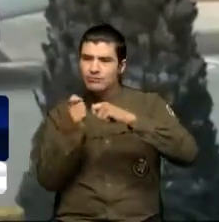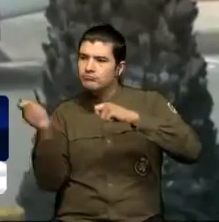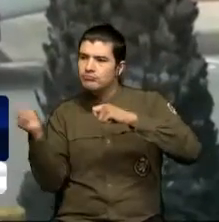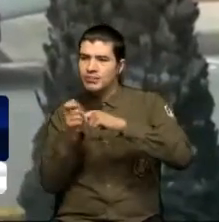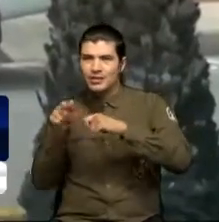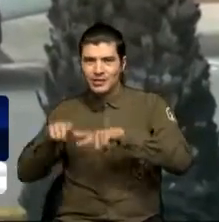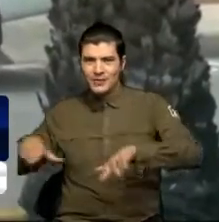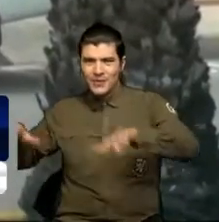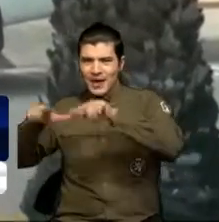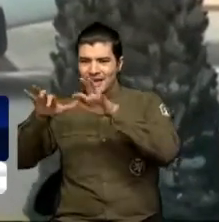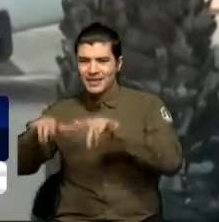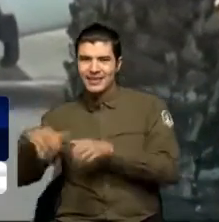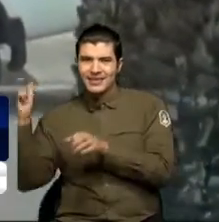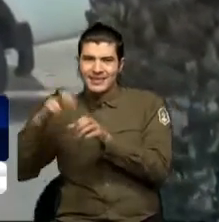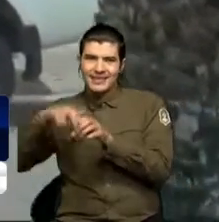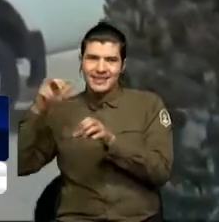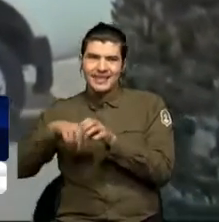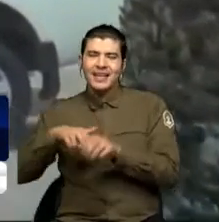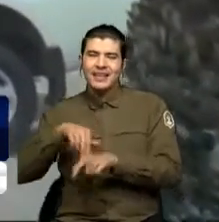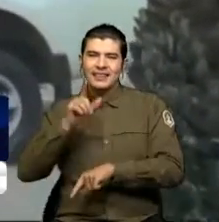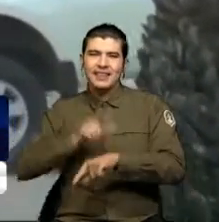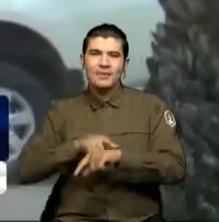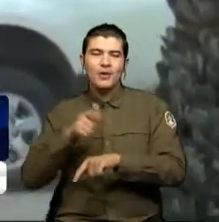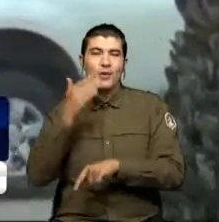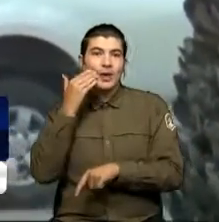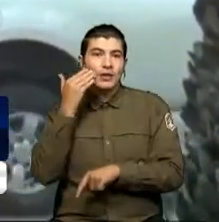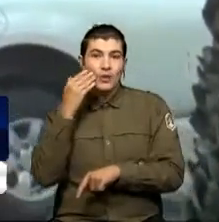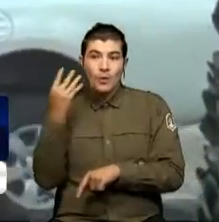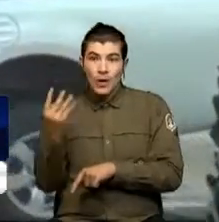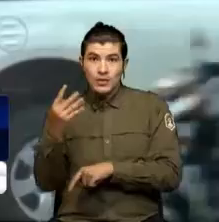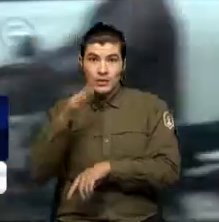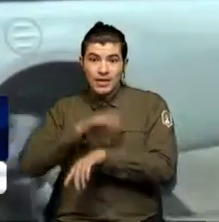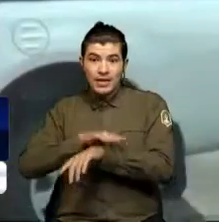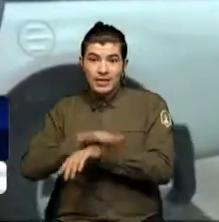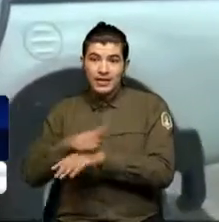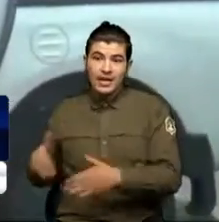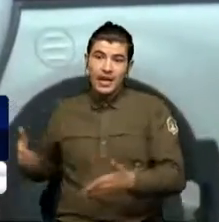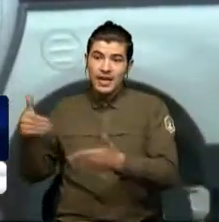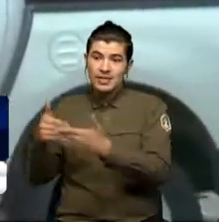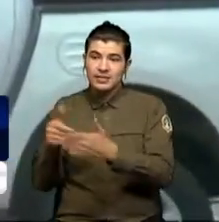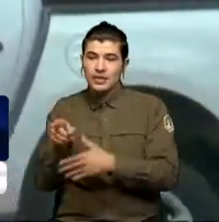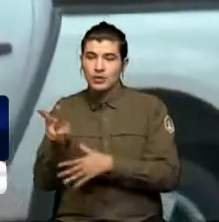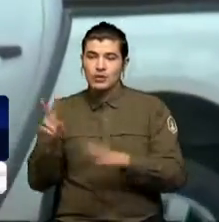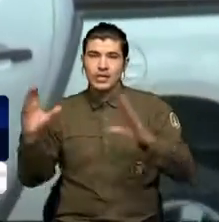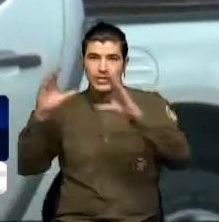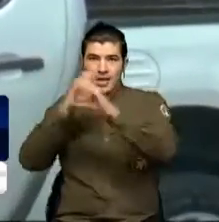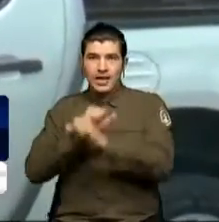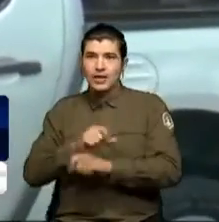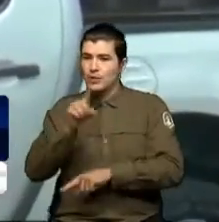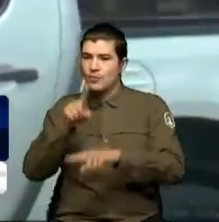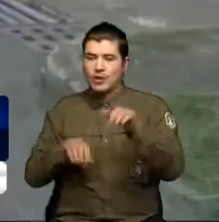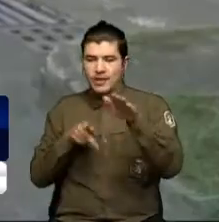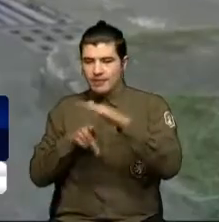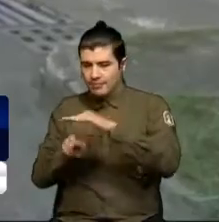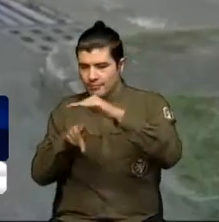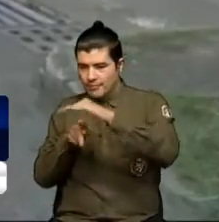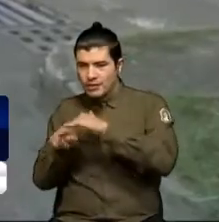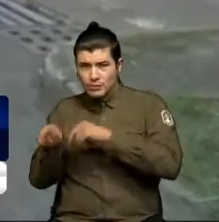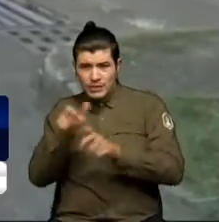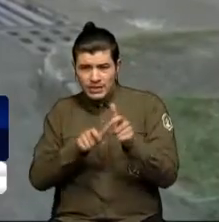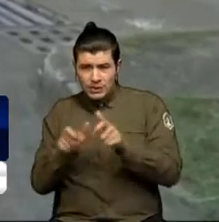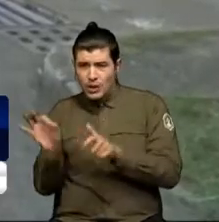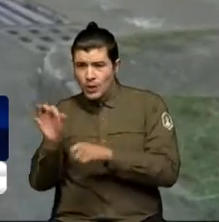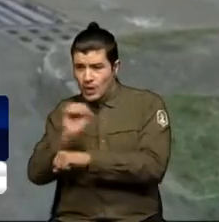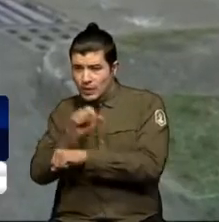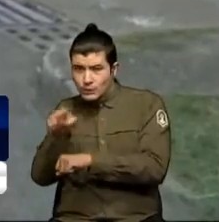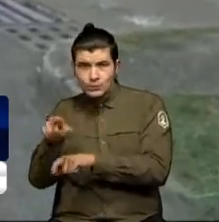cercana a la registraduría municipal a partir de las 4 de la tarde hasta las 12 de la noche. No se va a permitir el estacionamiento de ningún vehículo